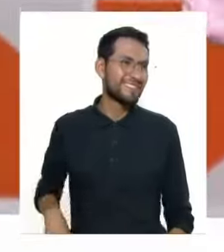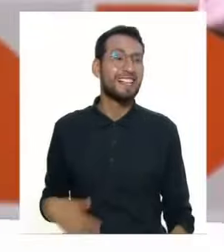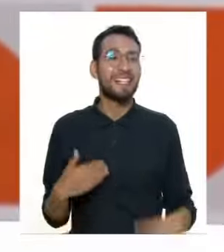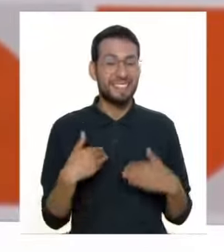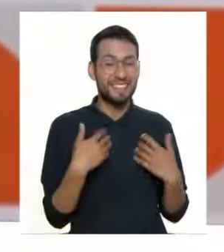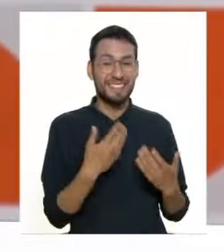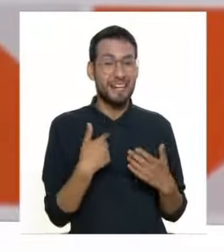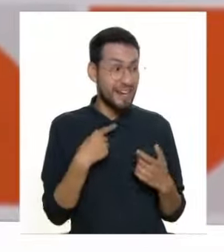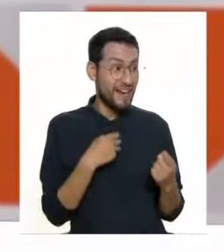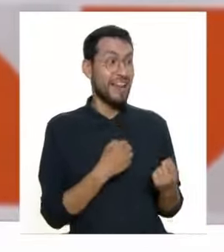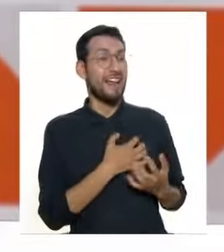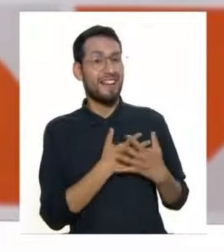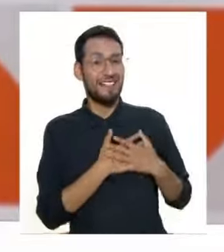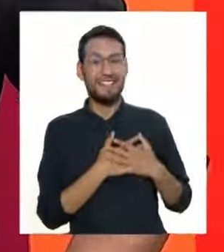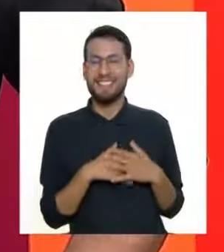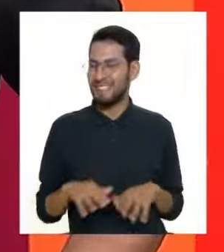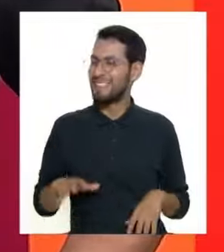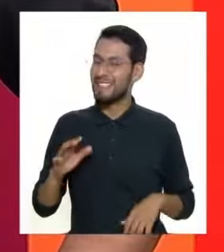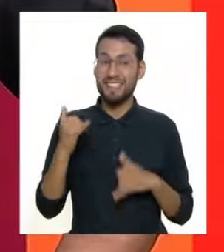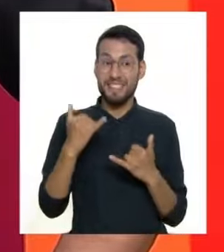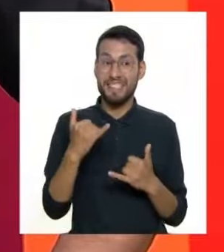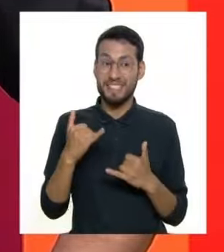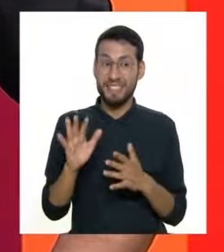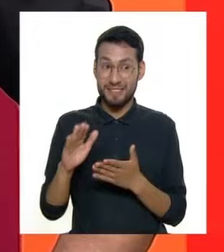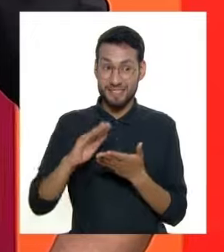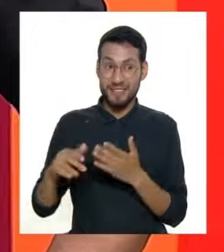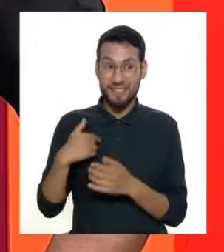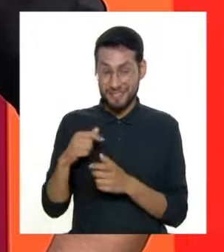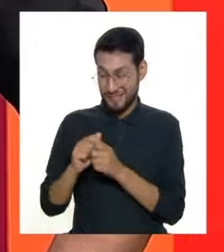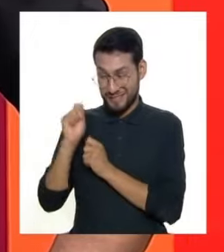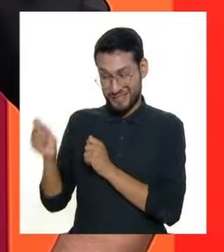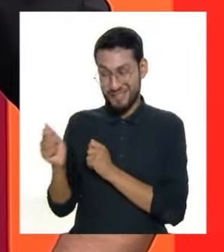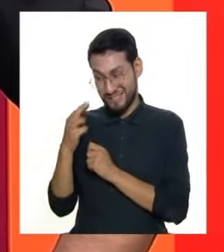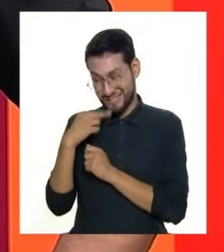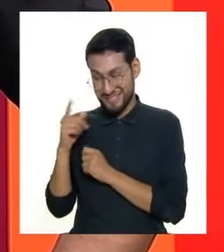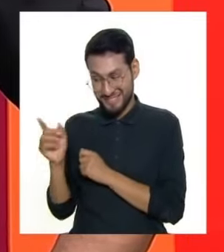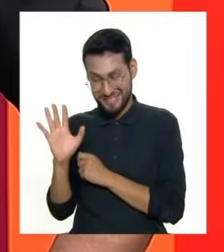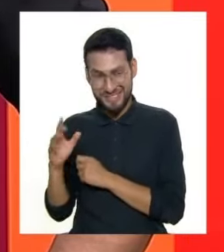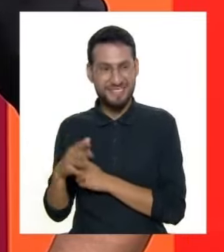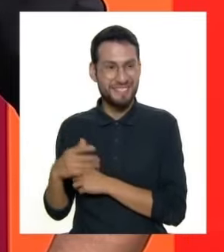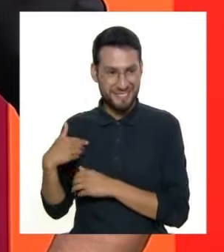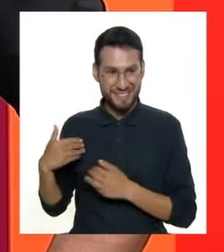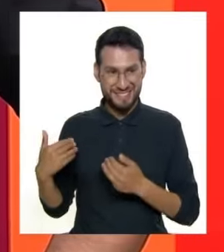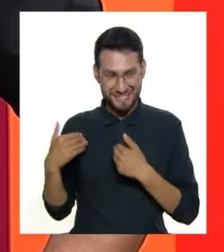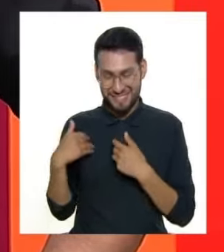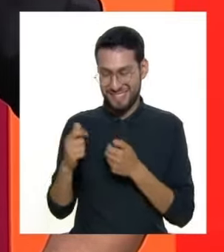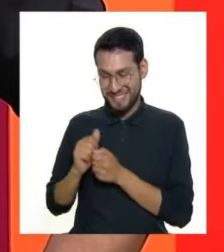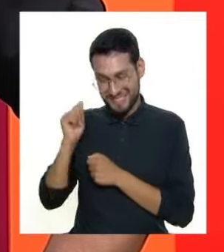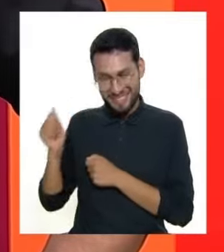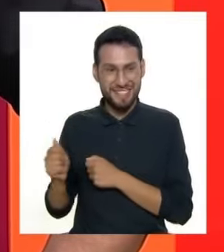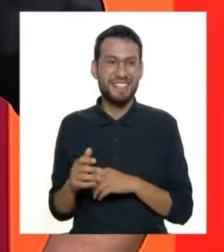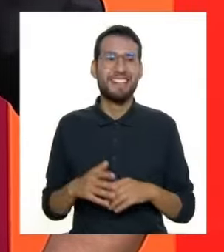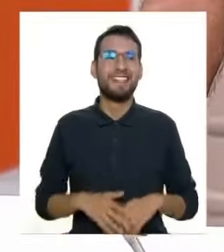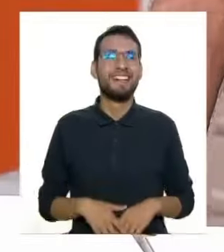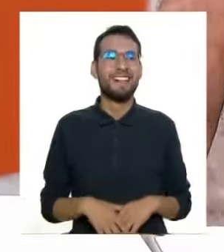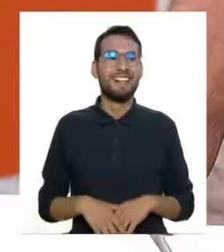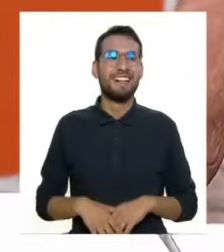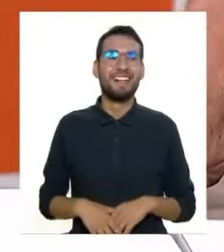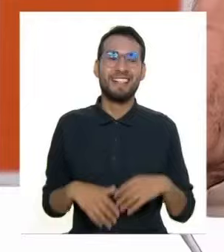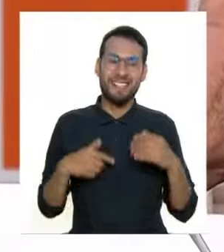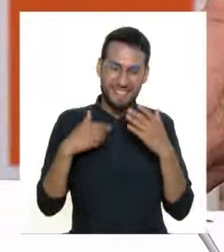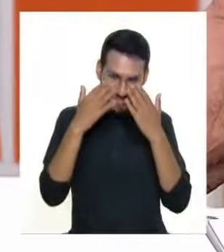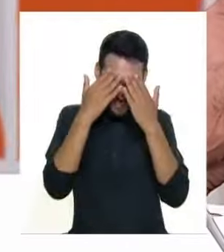momento, me asusté. Para poder picar, para poder... Cuidado que tengo las tarjetas acá, Nicolás, ya me las dieron por si acaso. ¿Para roja me han dado? No